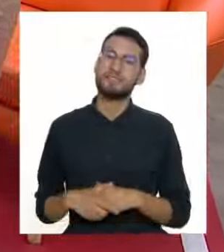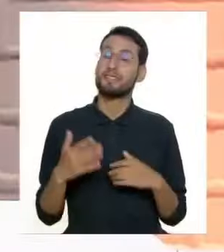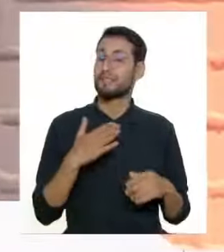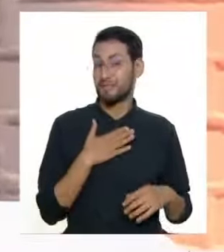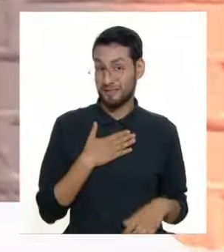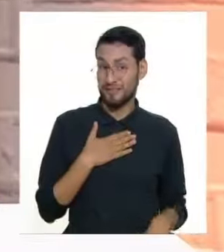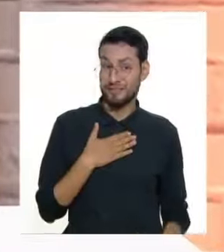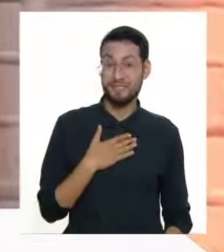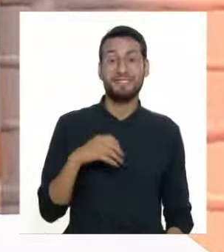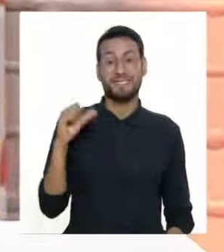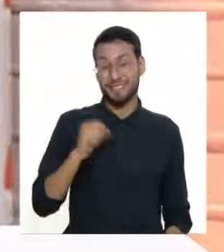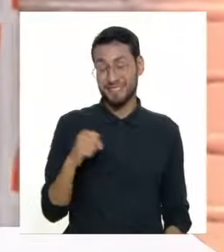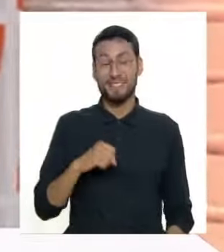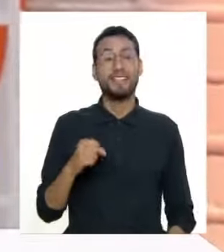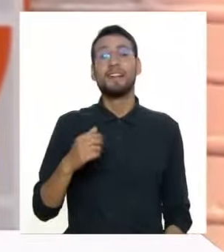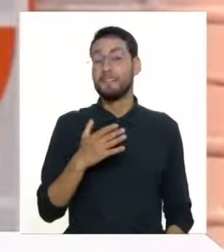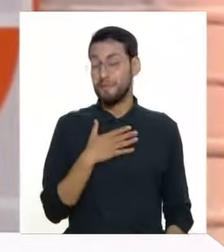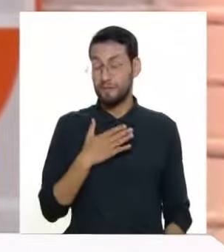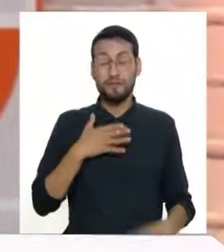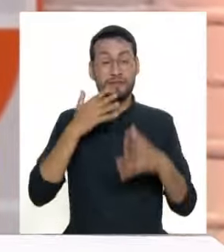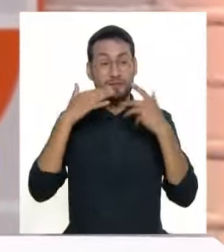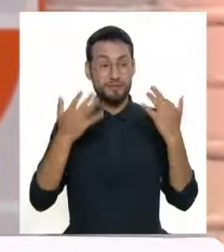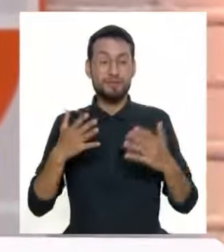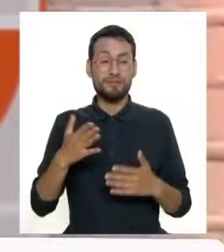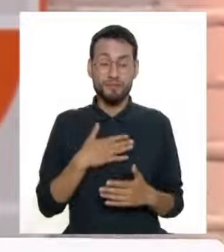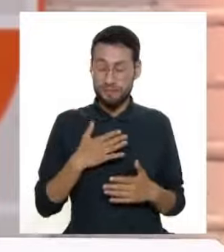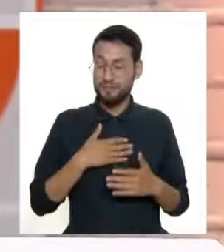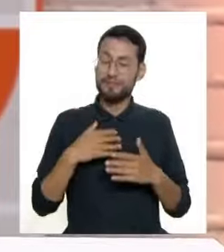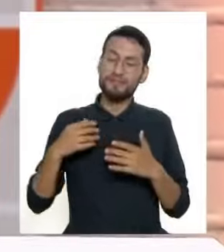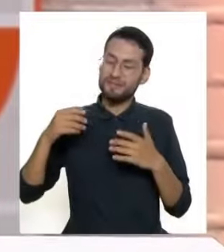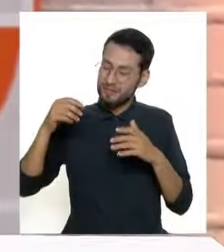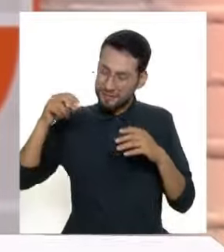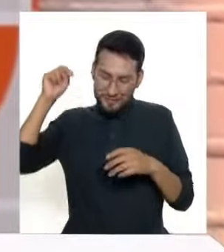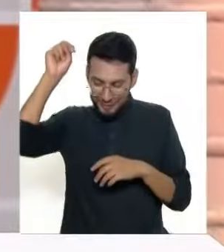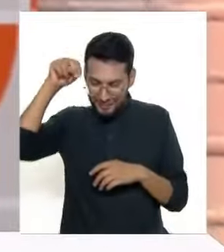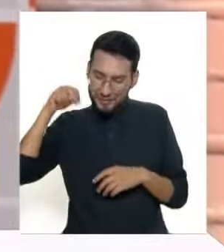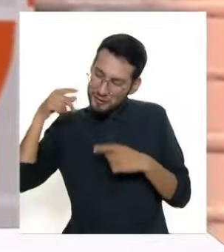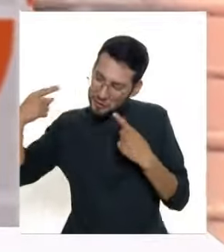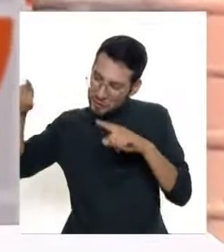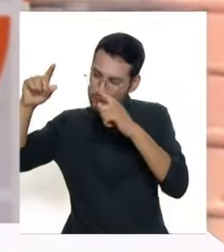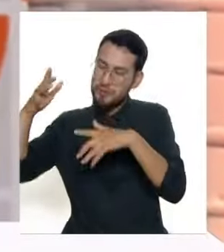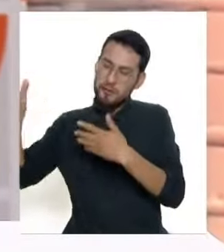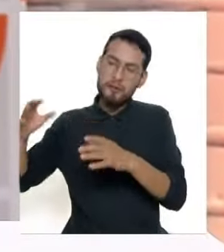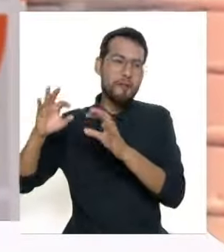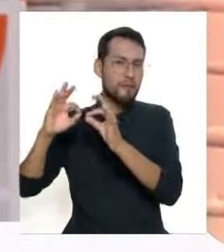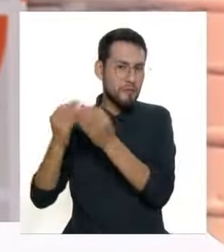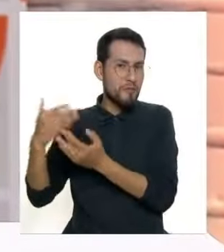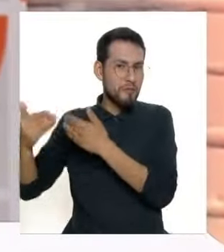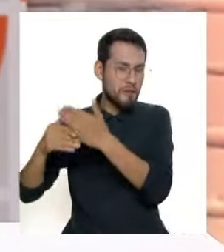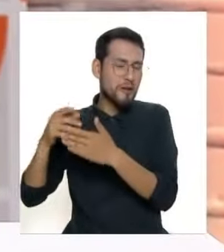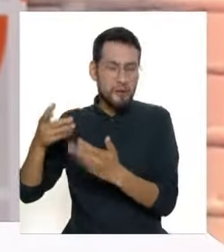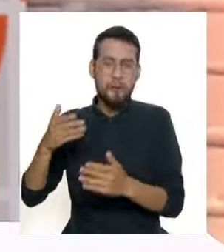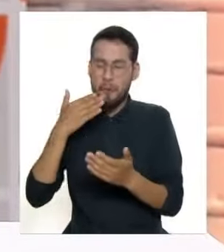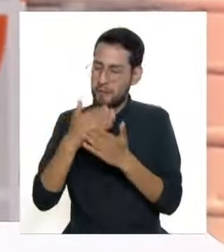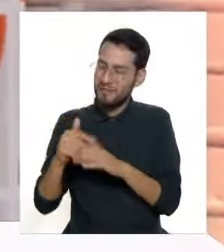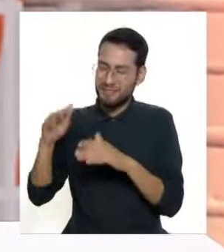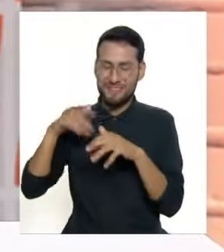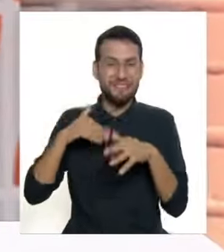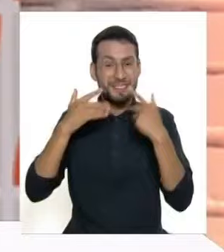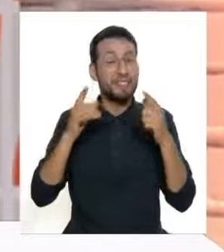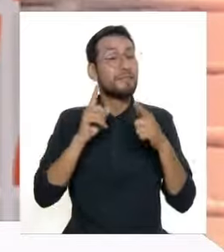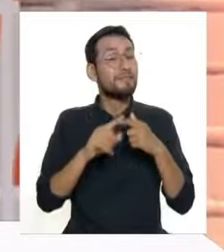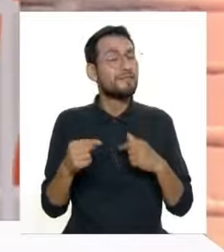mí! ¡Claro que sí! Mira, a mí me hace feliz ver a mis nietos que van progresando, consiguen trabajo, están haciendo sus cosas, verlos crecer es mi felicidad. Pero